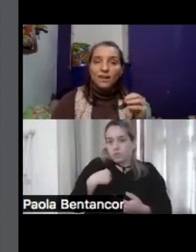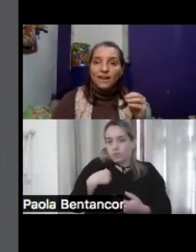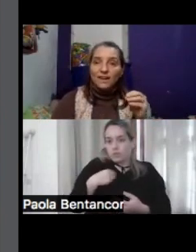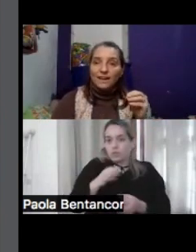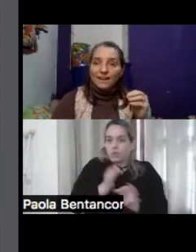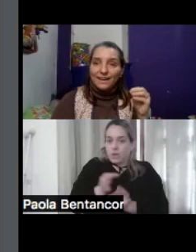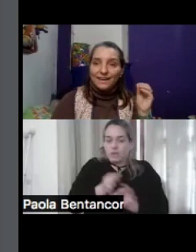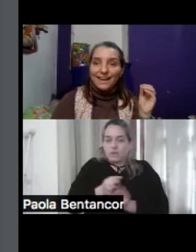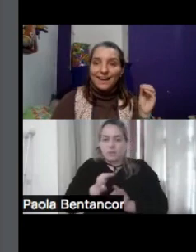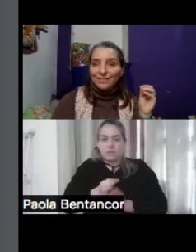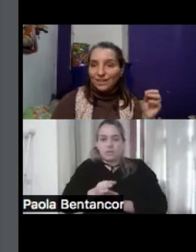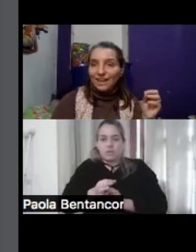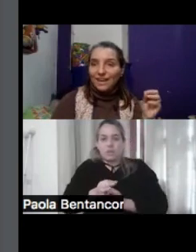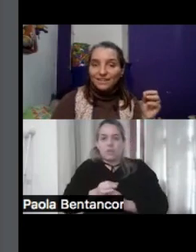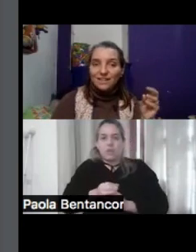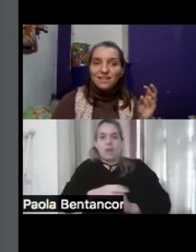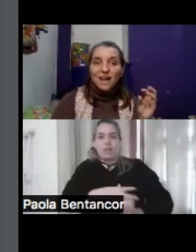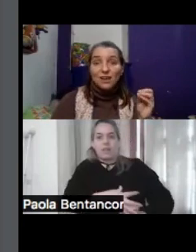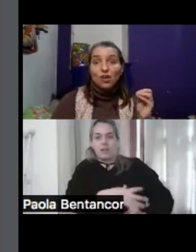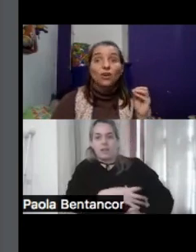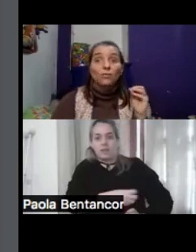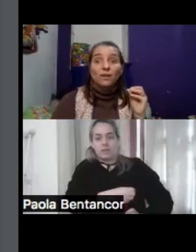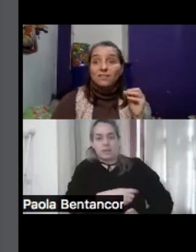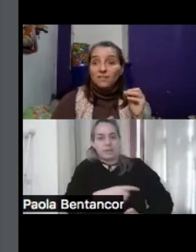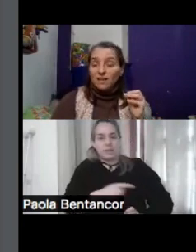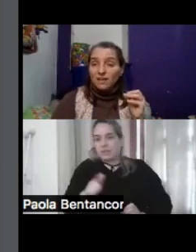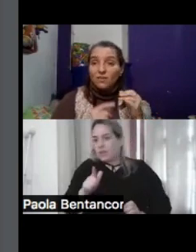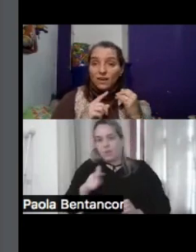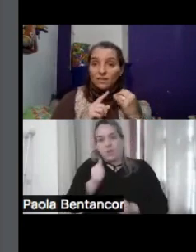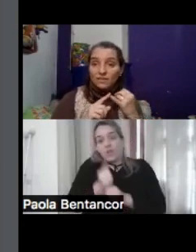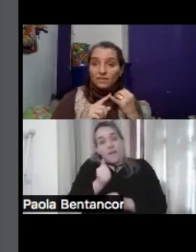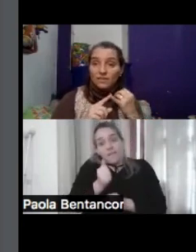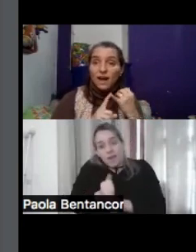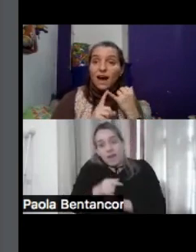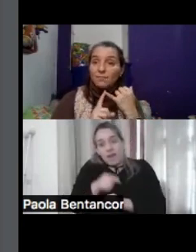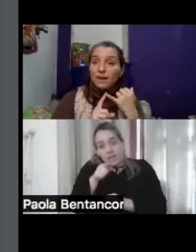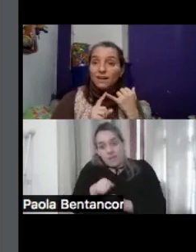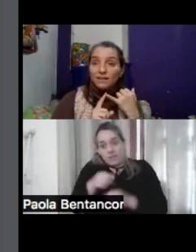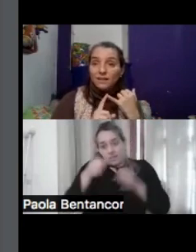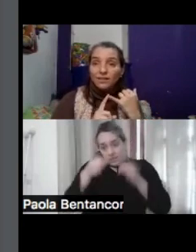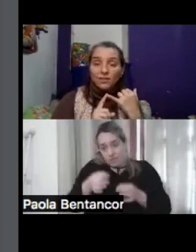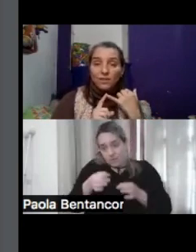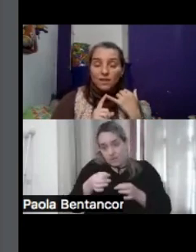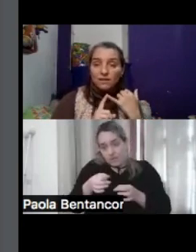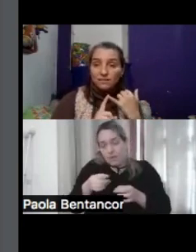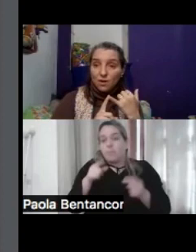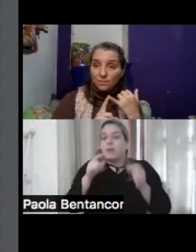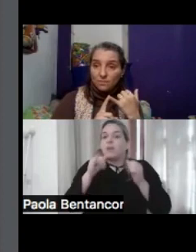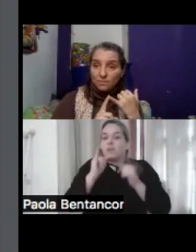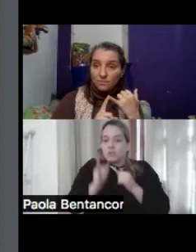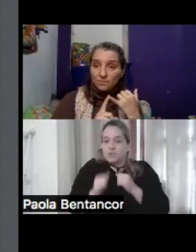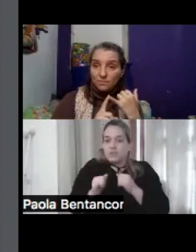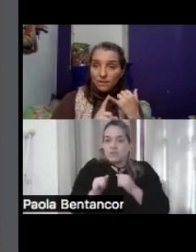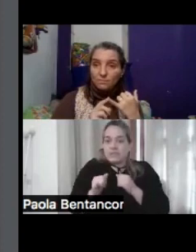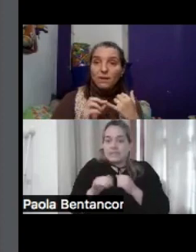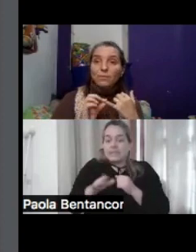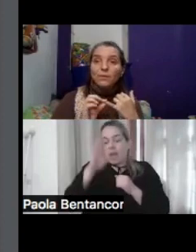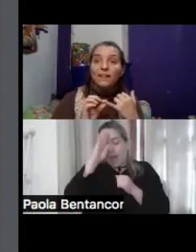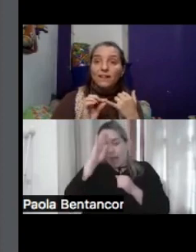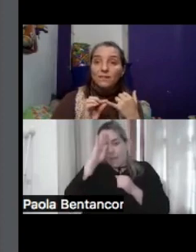tal, sino que la asesoría en lactancia lo que me enseñó es armar criterio de